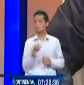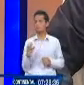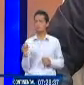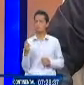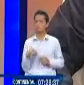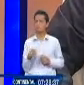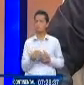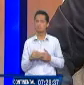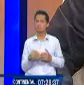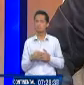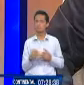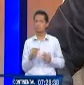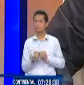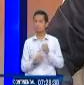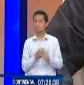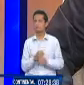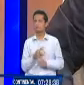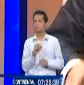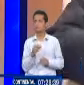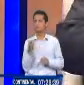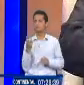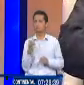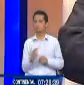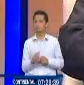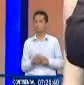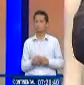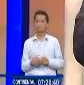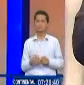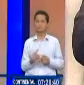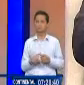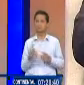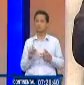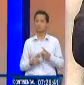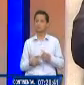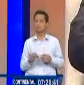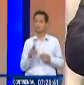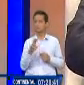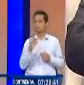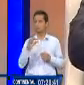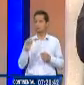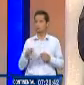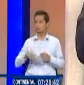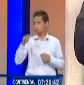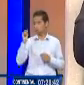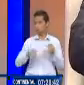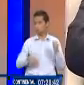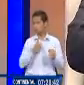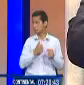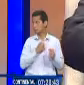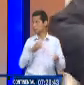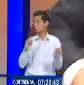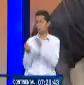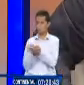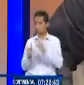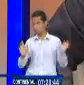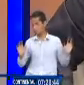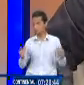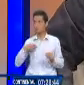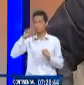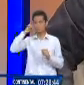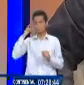500 millones de dólares en el año 2016 fruta del norte que cambió de propietario recordemos que quien lo salió del país y